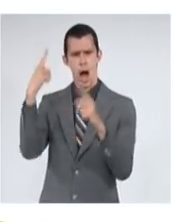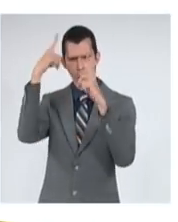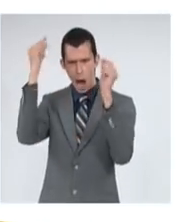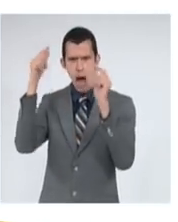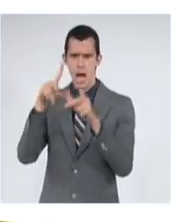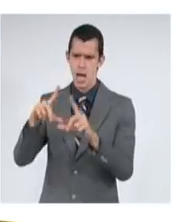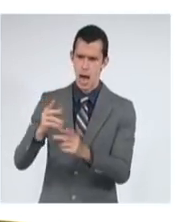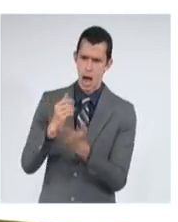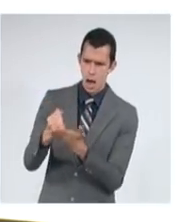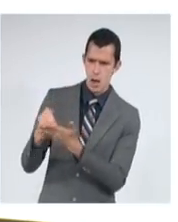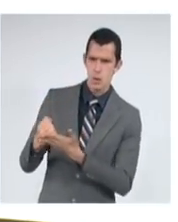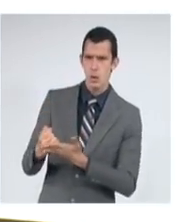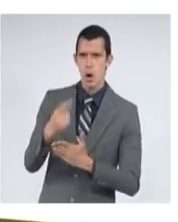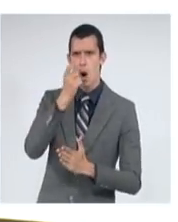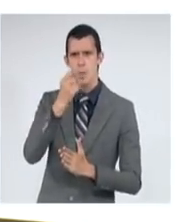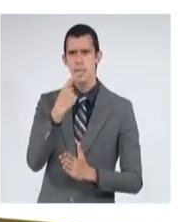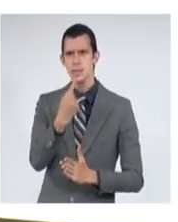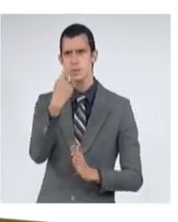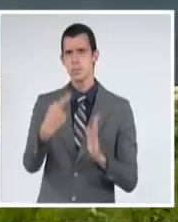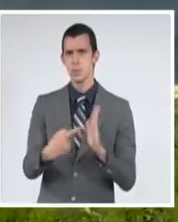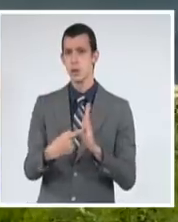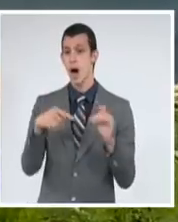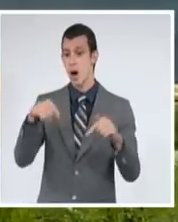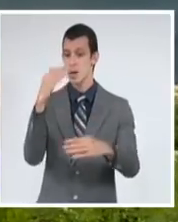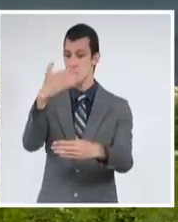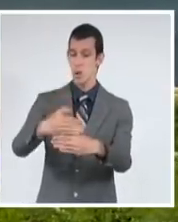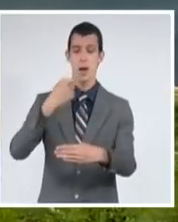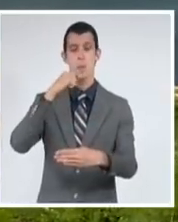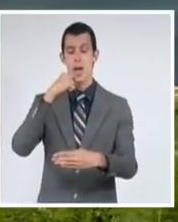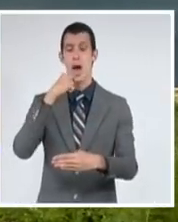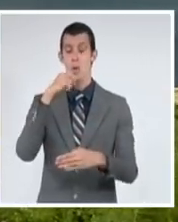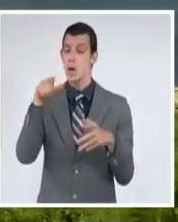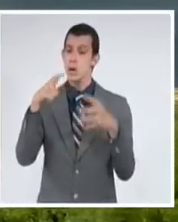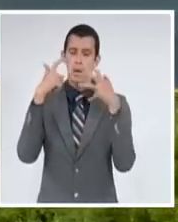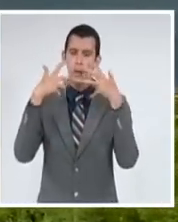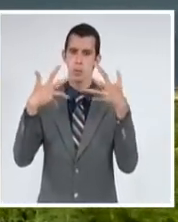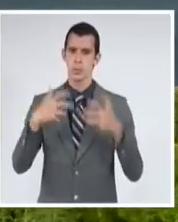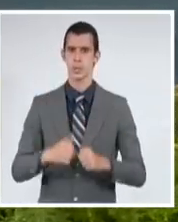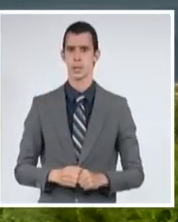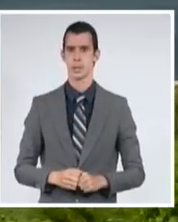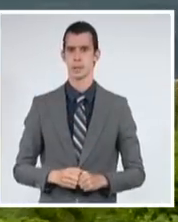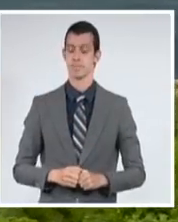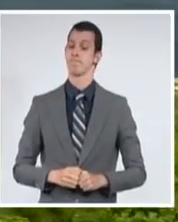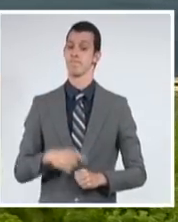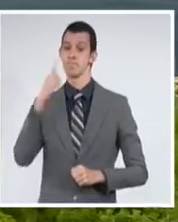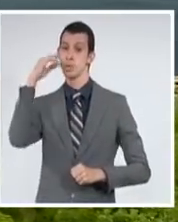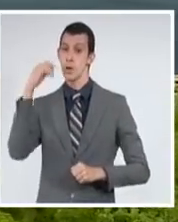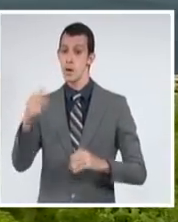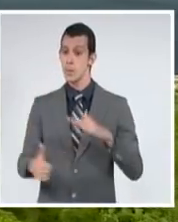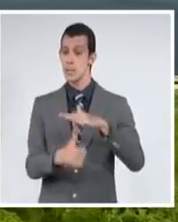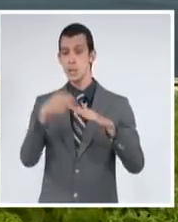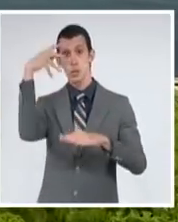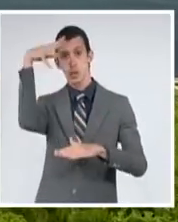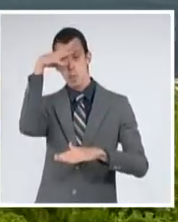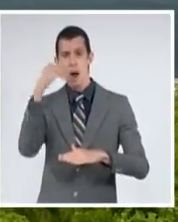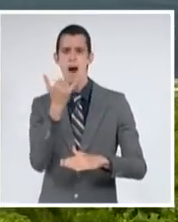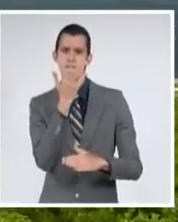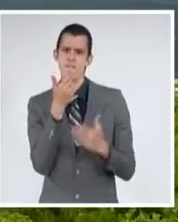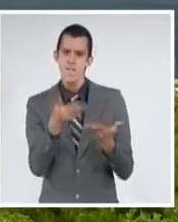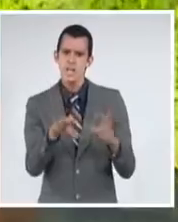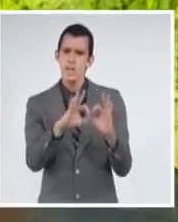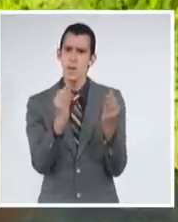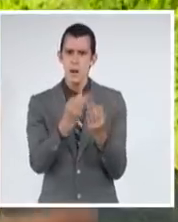más importante, pero ahora se centra en que al menos las medidas puestas por Trump que afectan a la familia cubana deben